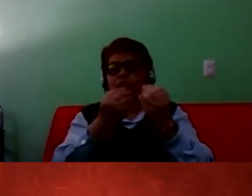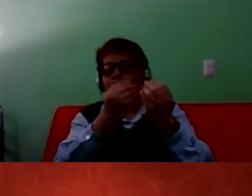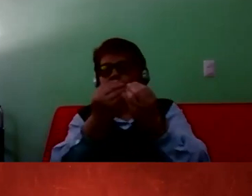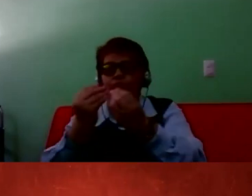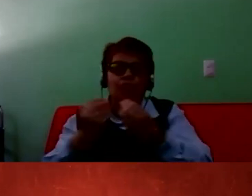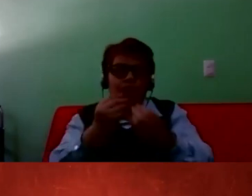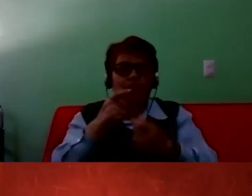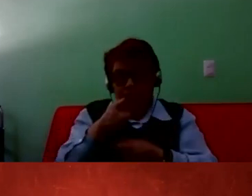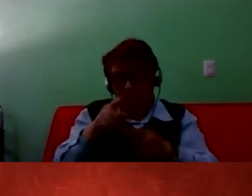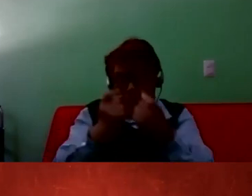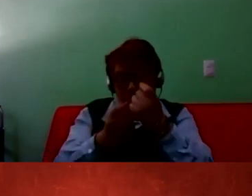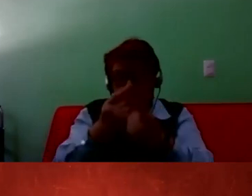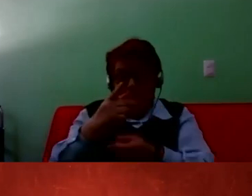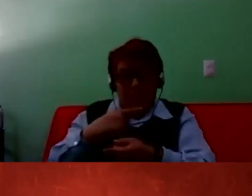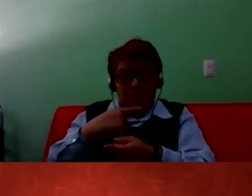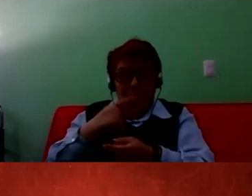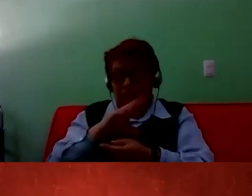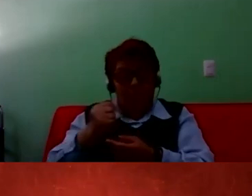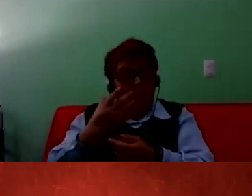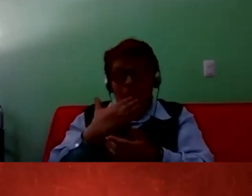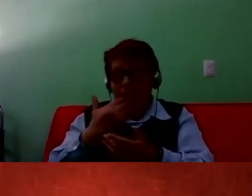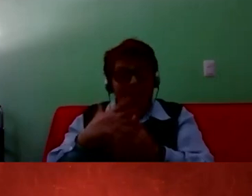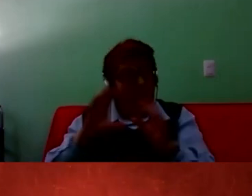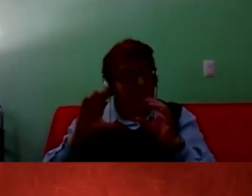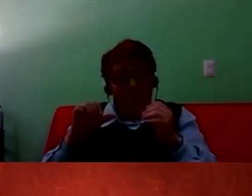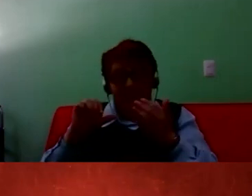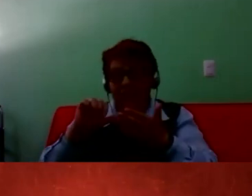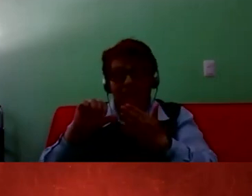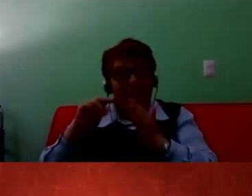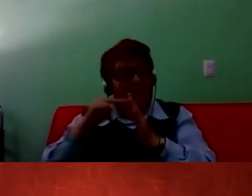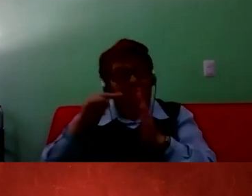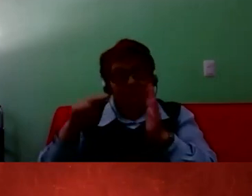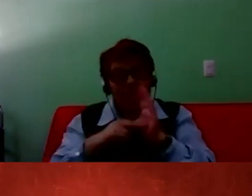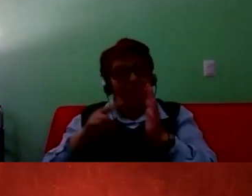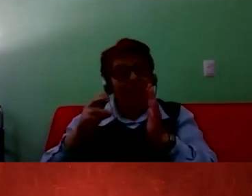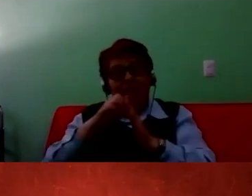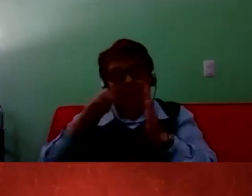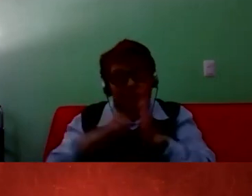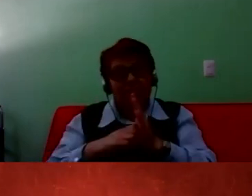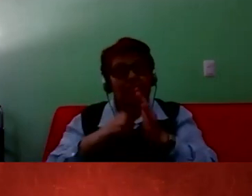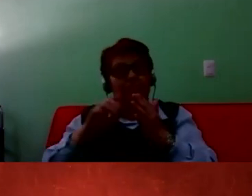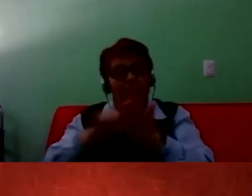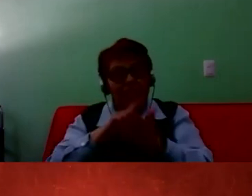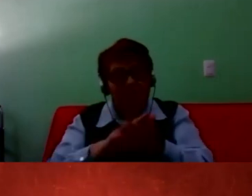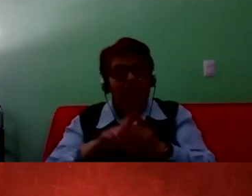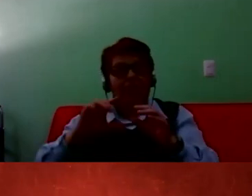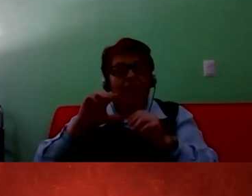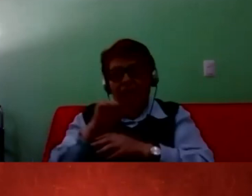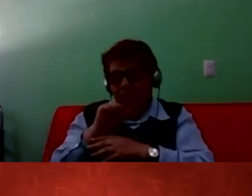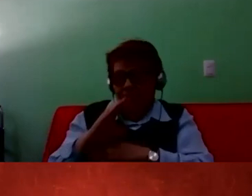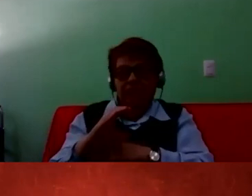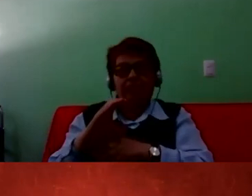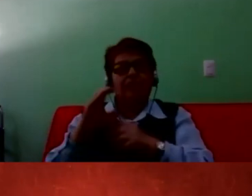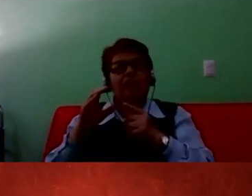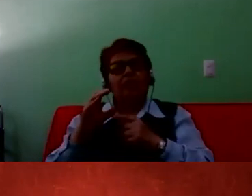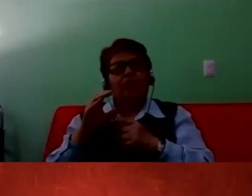parte, no están constituidos, o no es su interés constituirse bajo una figura legal, ya sea asociación civil